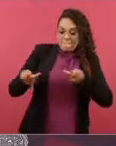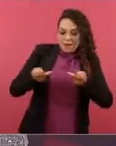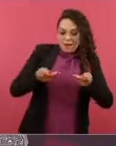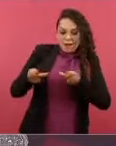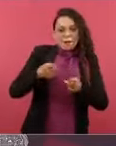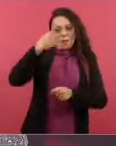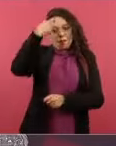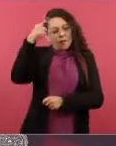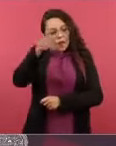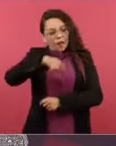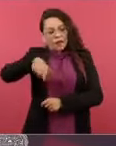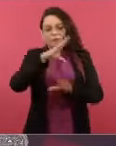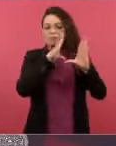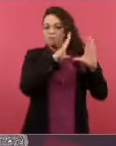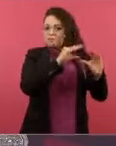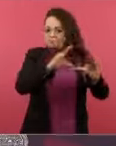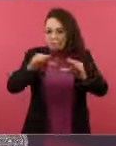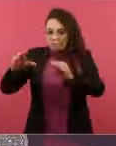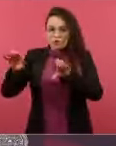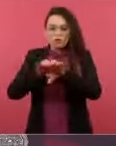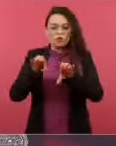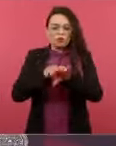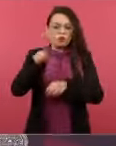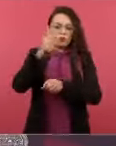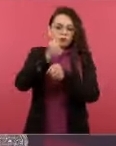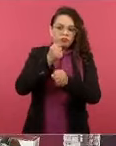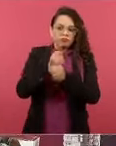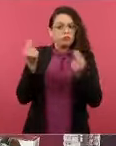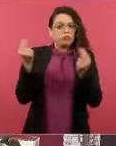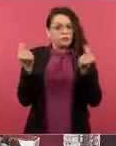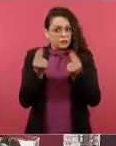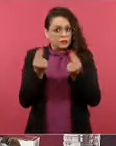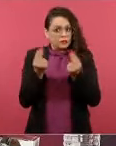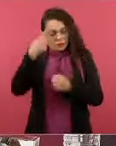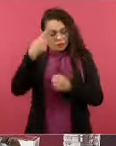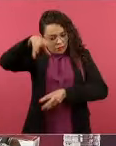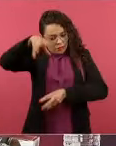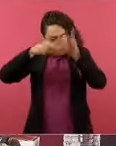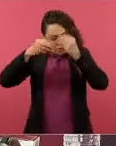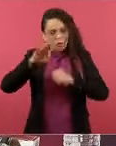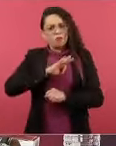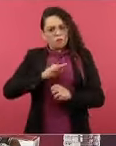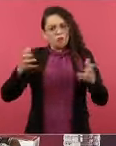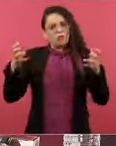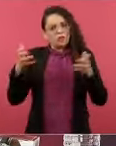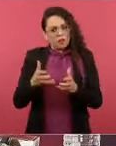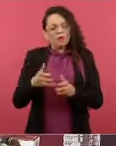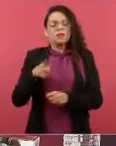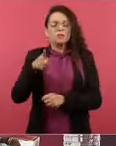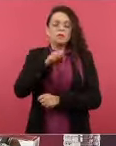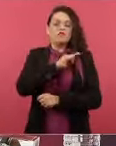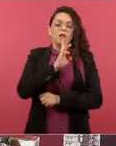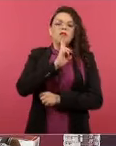poder repetir algunos de los tipos de ejercicios que se requieren, y de esa manera estás en posibilidades de contestar